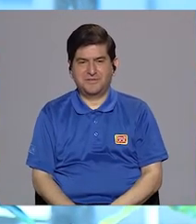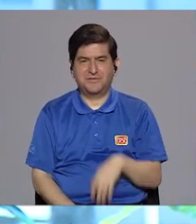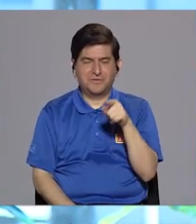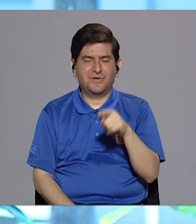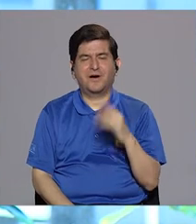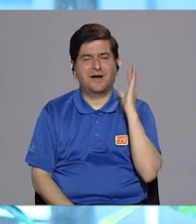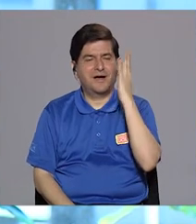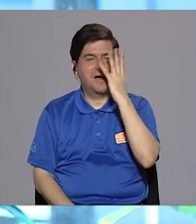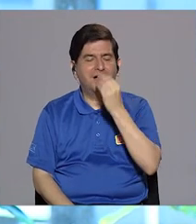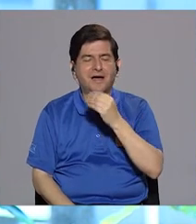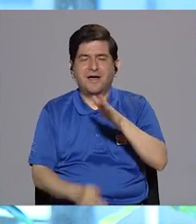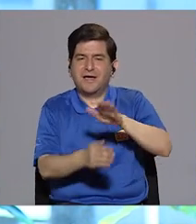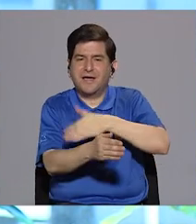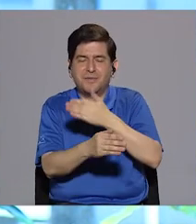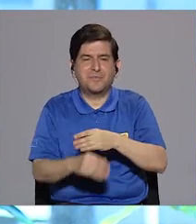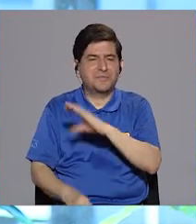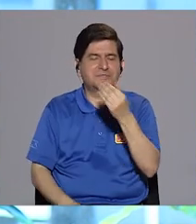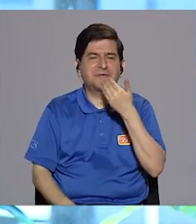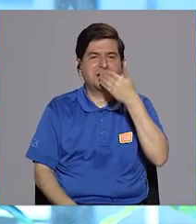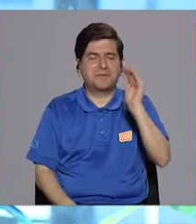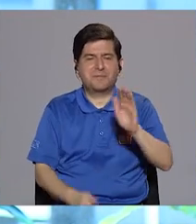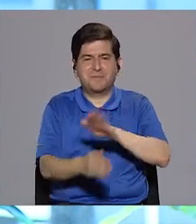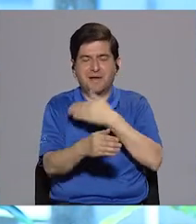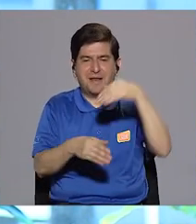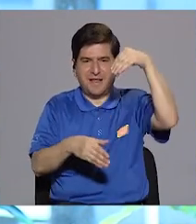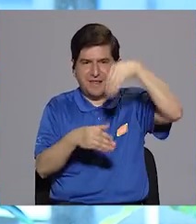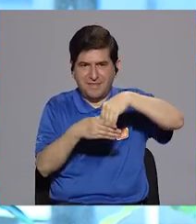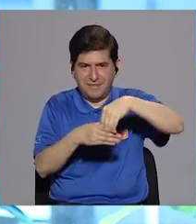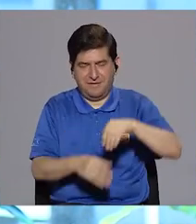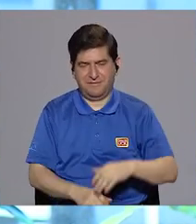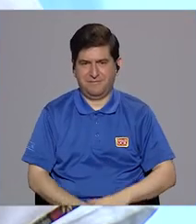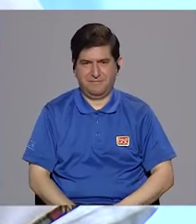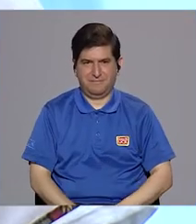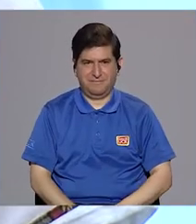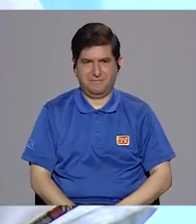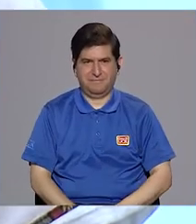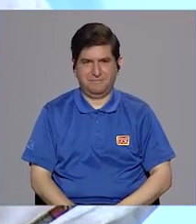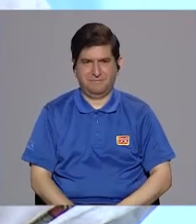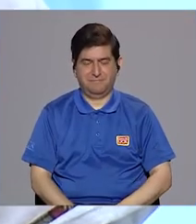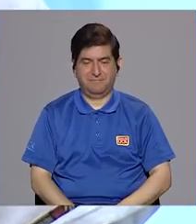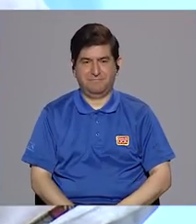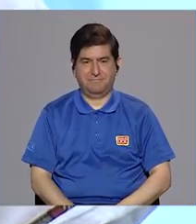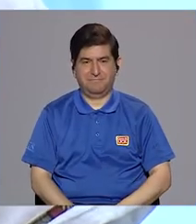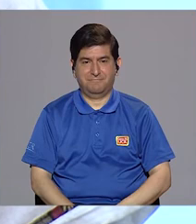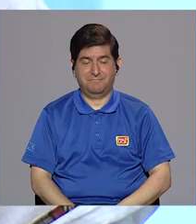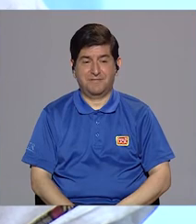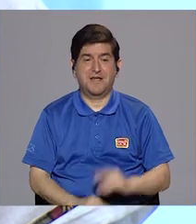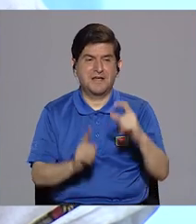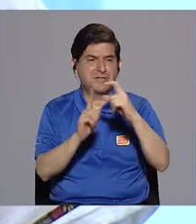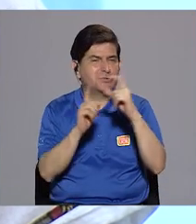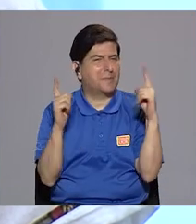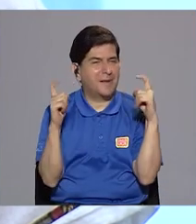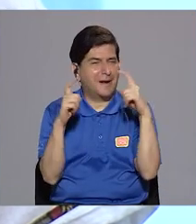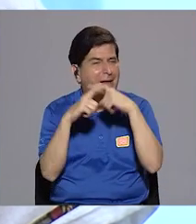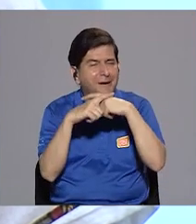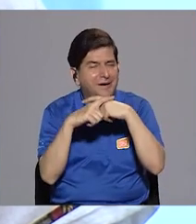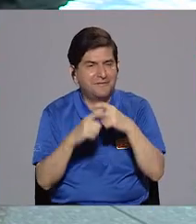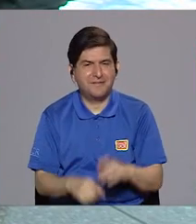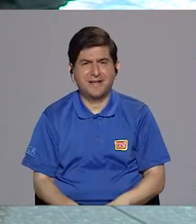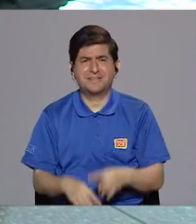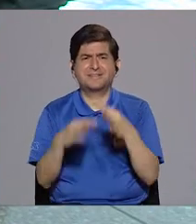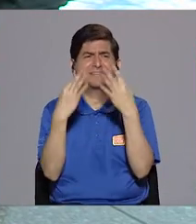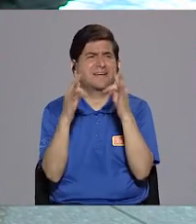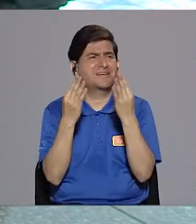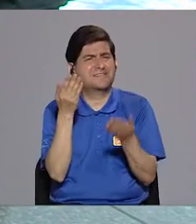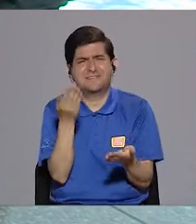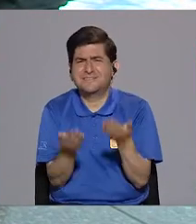lo de la hermosa música y la mala música en el repertorio. Bueno, son términos muy complejos, ¿no? Es para tratar